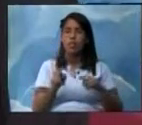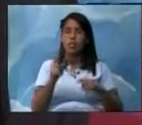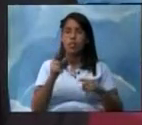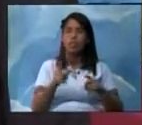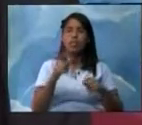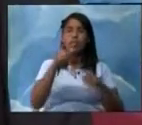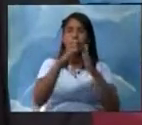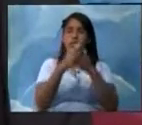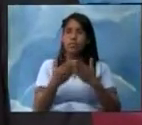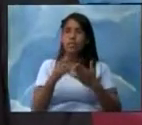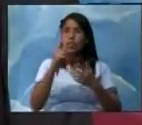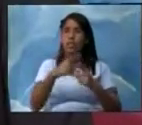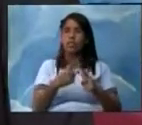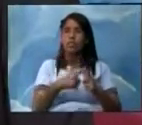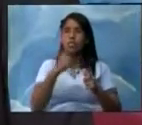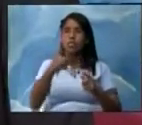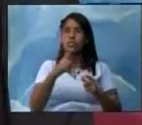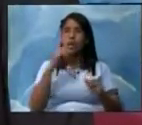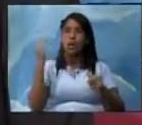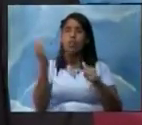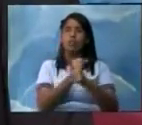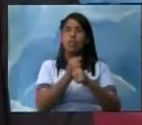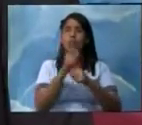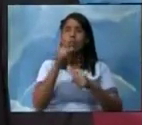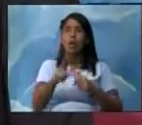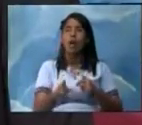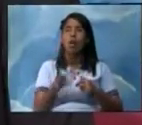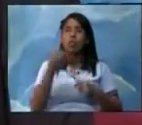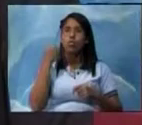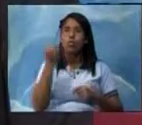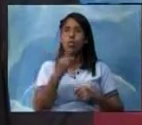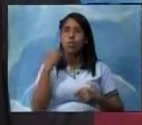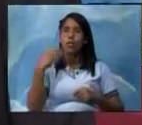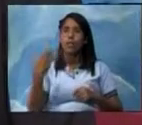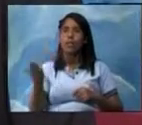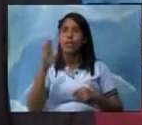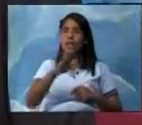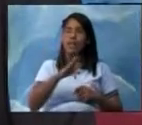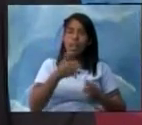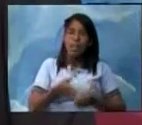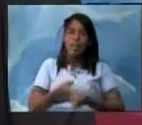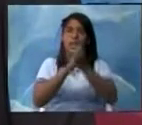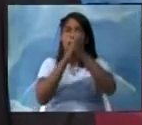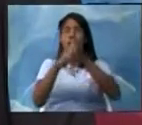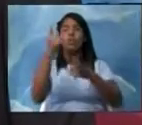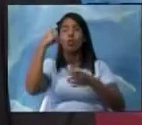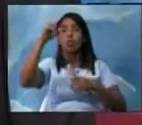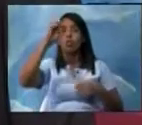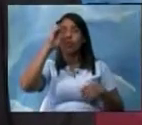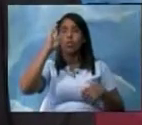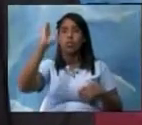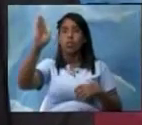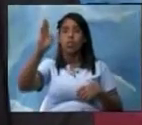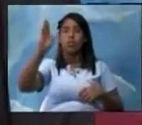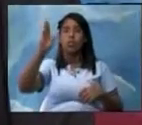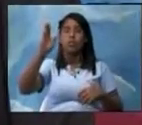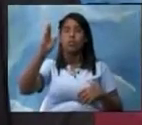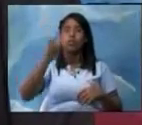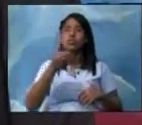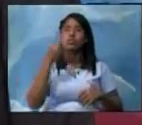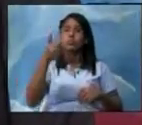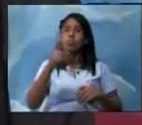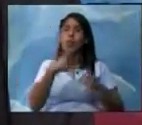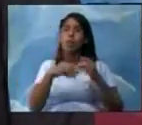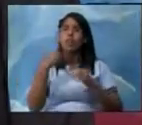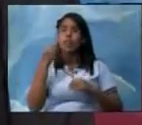acá y entonces encontramos entonces a unos muchachos que están dirigidos Por quién están dirigidos por Daniel